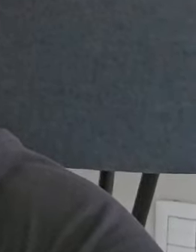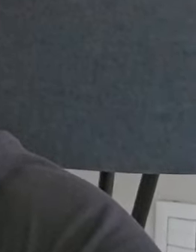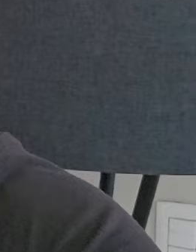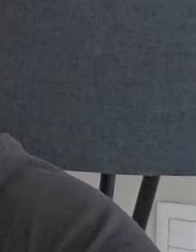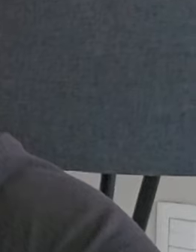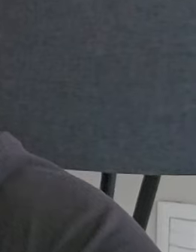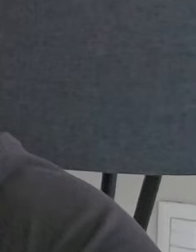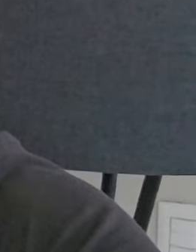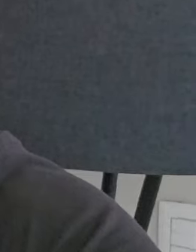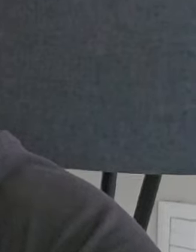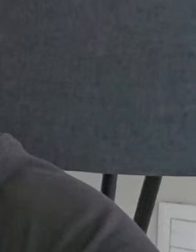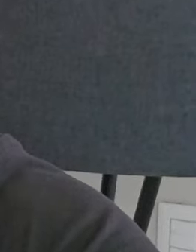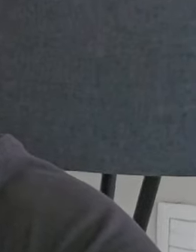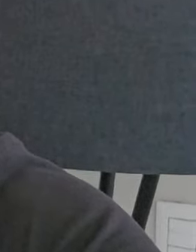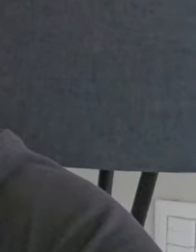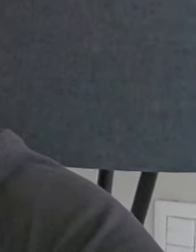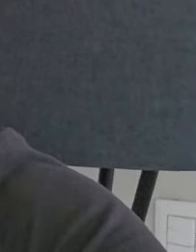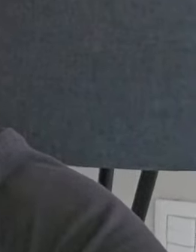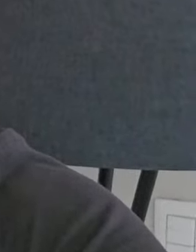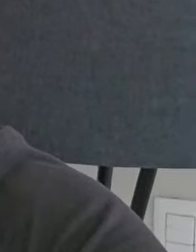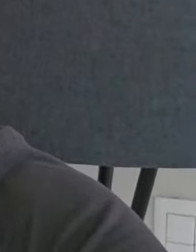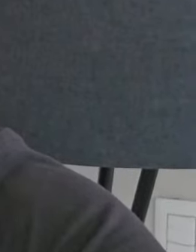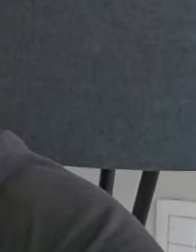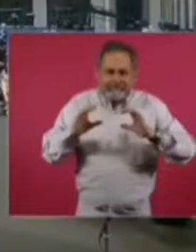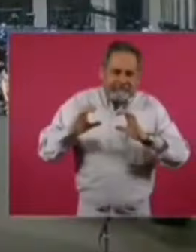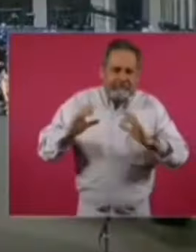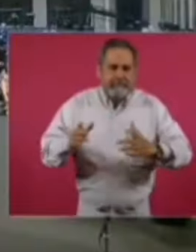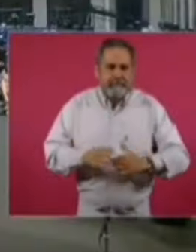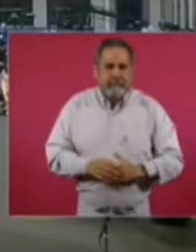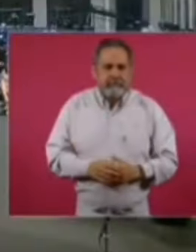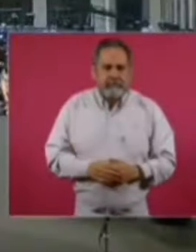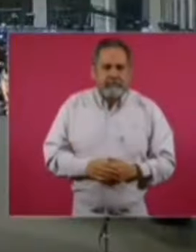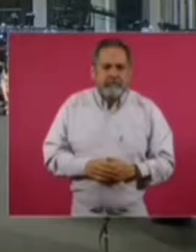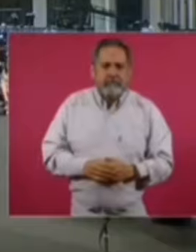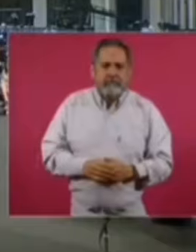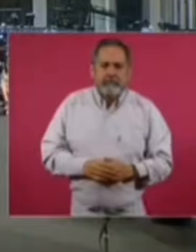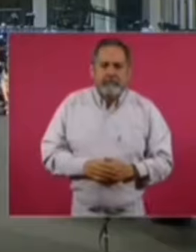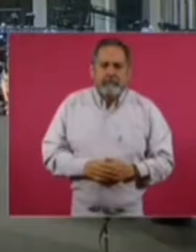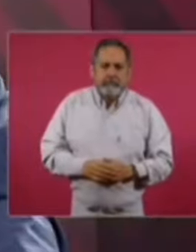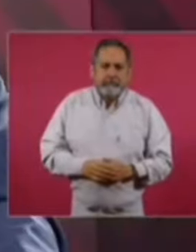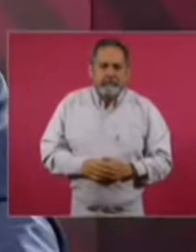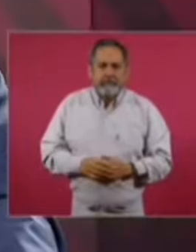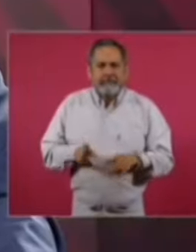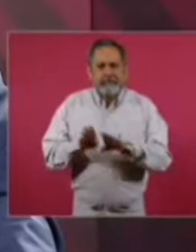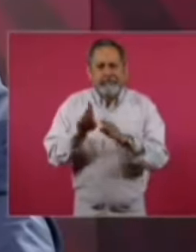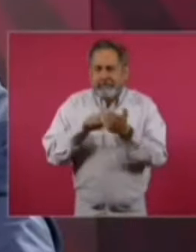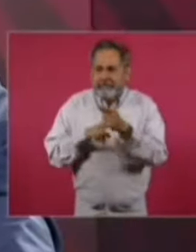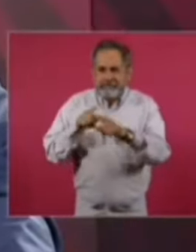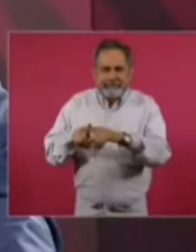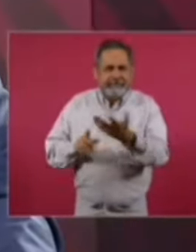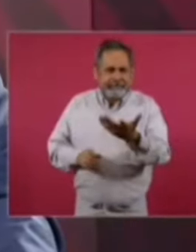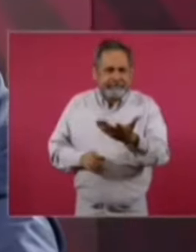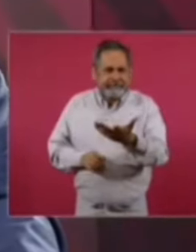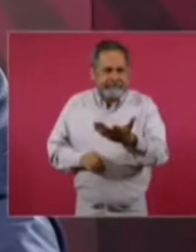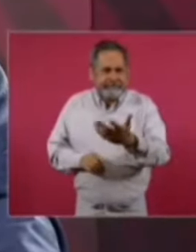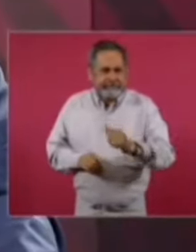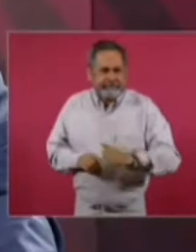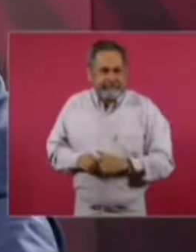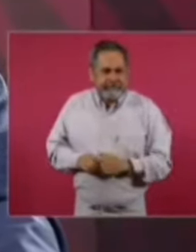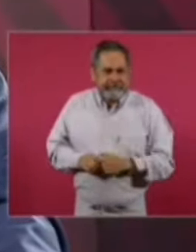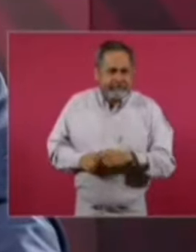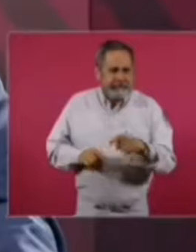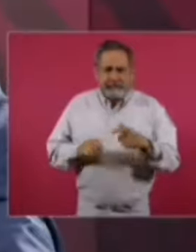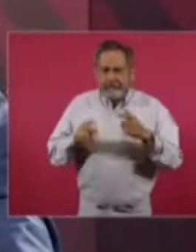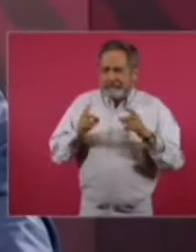quienes de plano pues sí viven bastante enojados con ellos mismos. Al carajo con